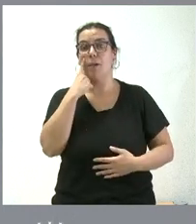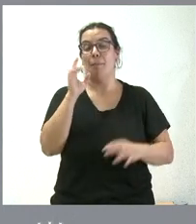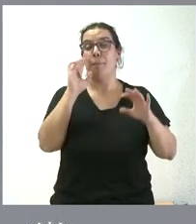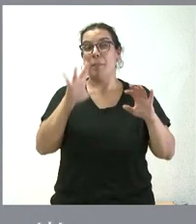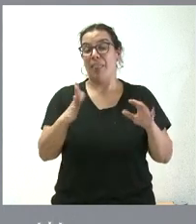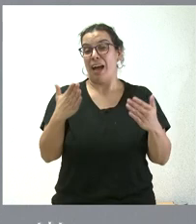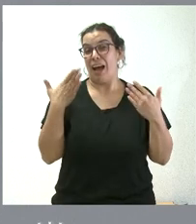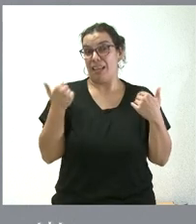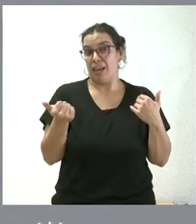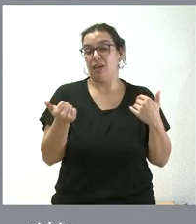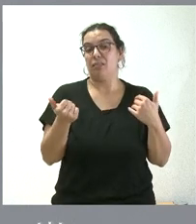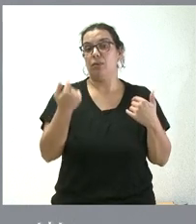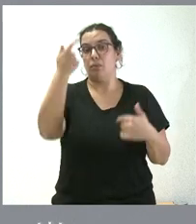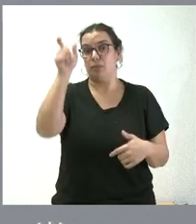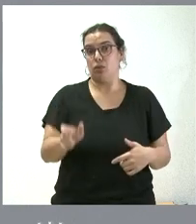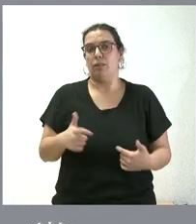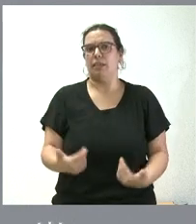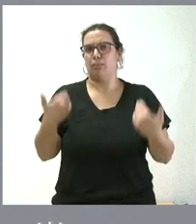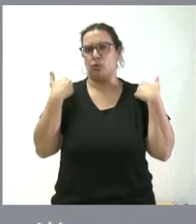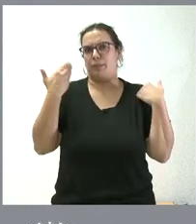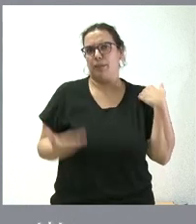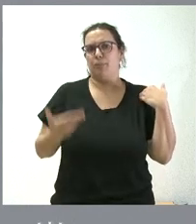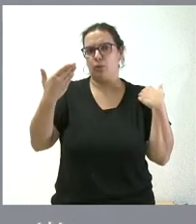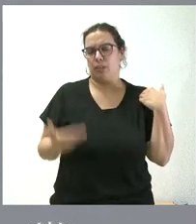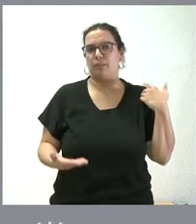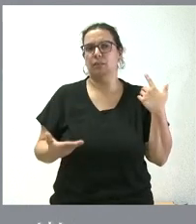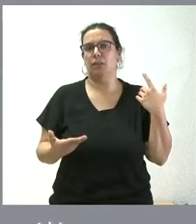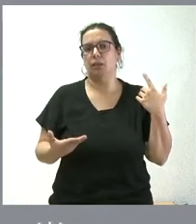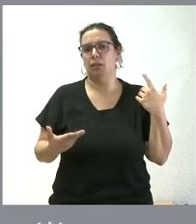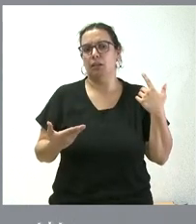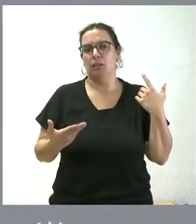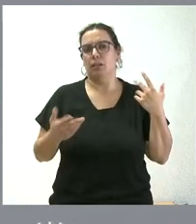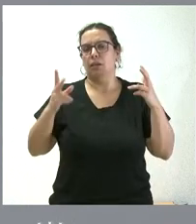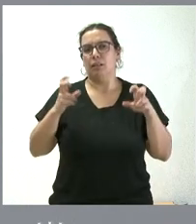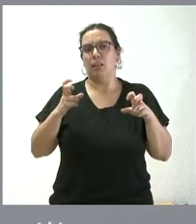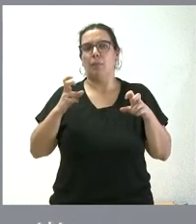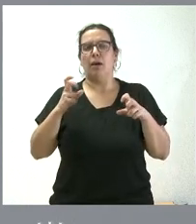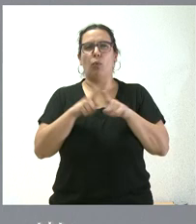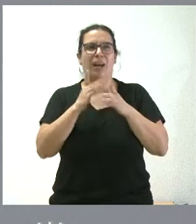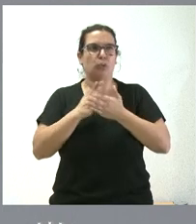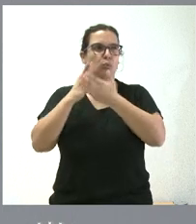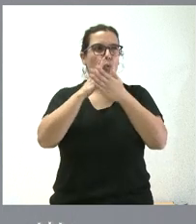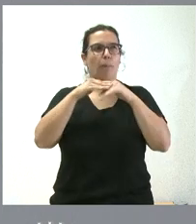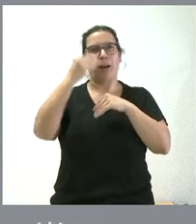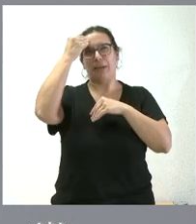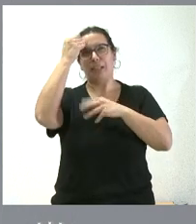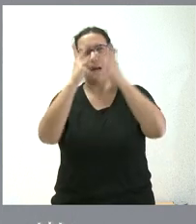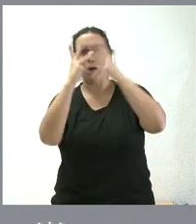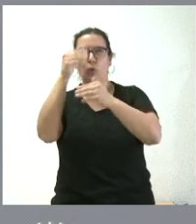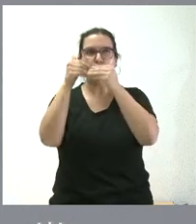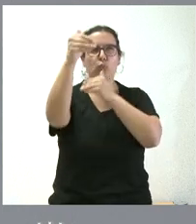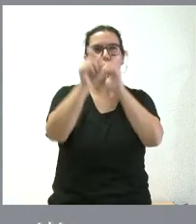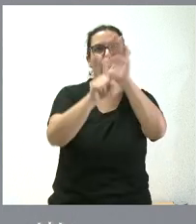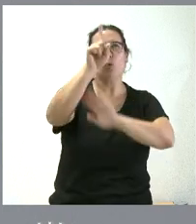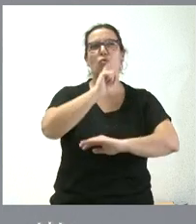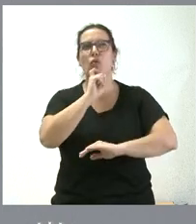estuvo Un responsable importante en términos de predicciones económicas de un servicio de estudios muy reconocido de una entidad